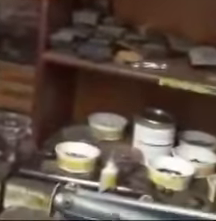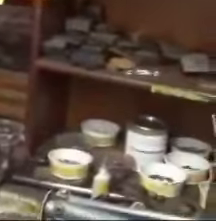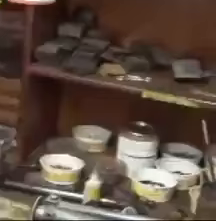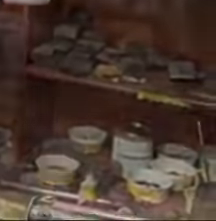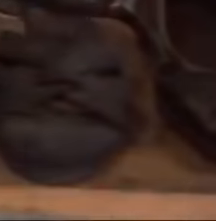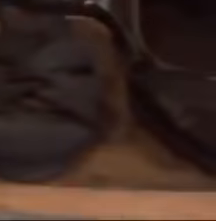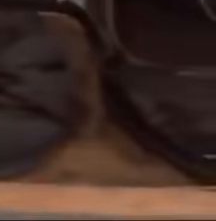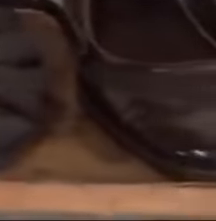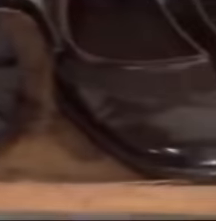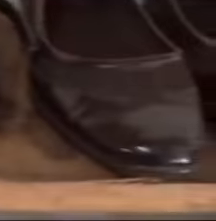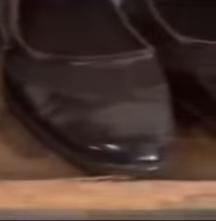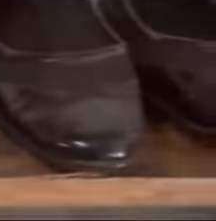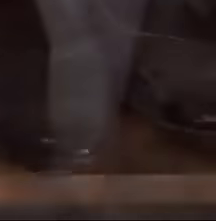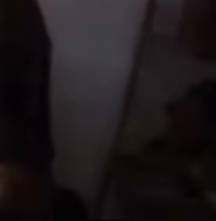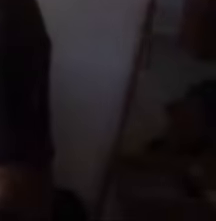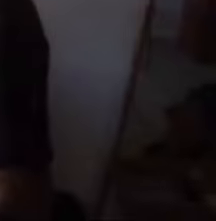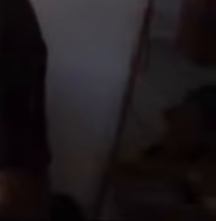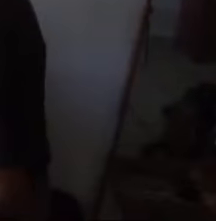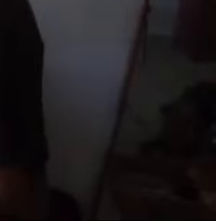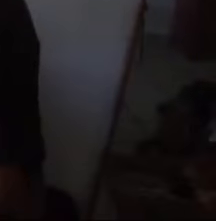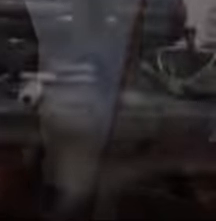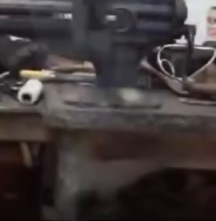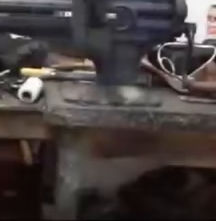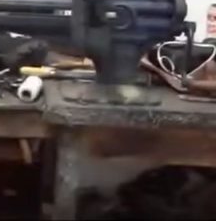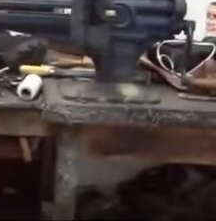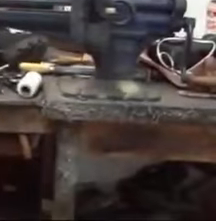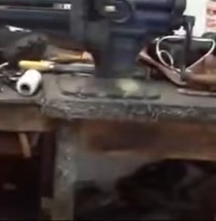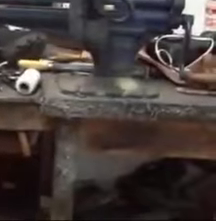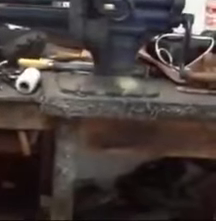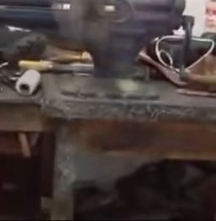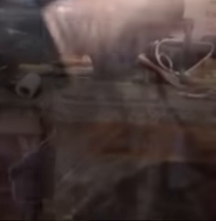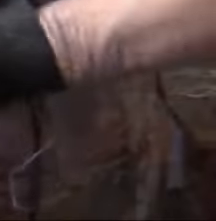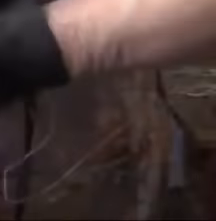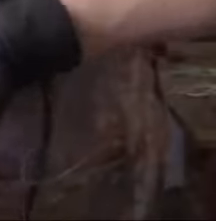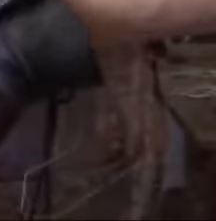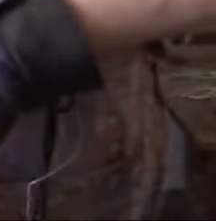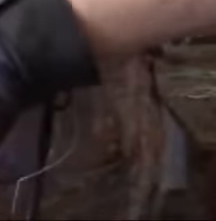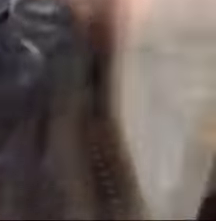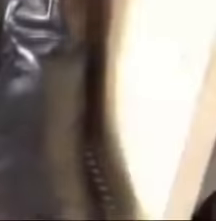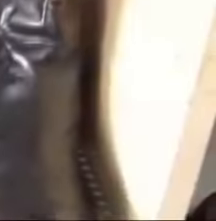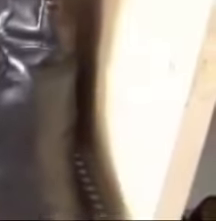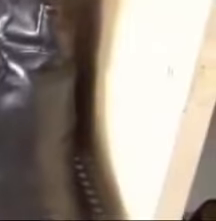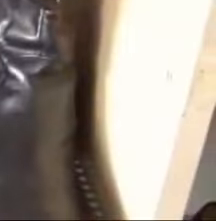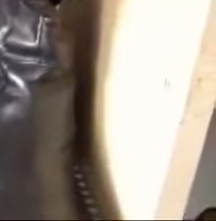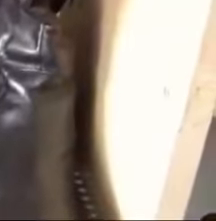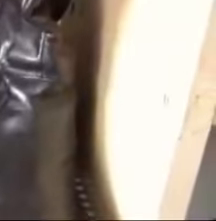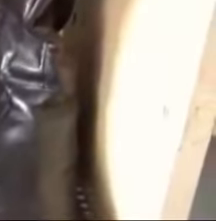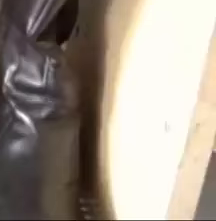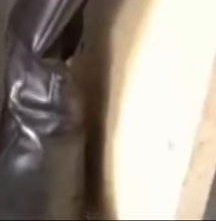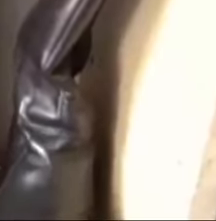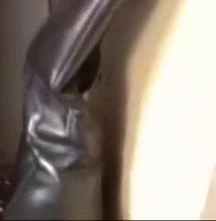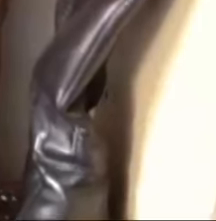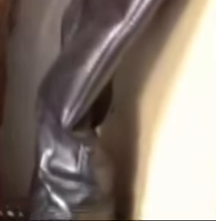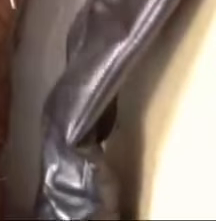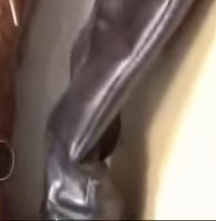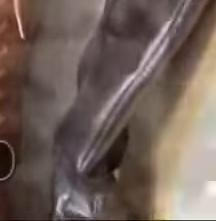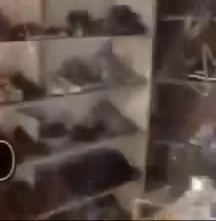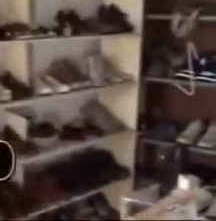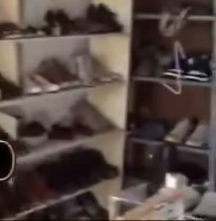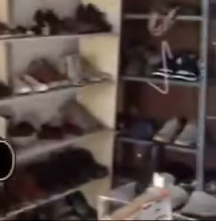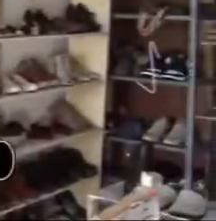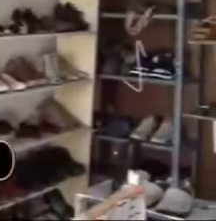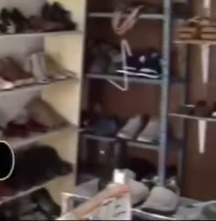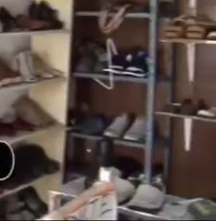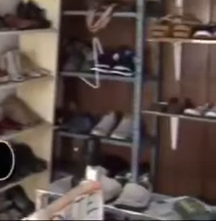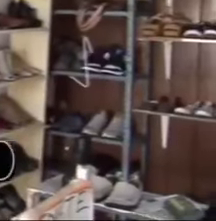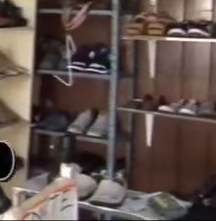pintura de zapato, costura de zapato, pintura de chamarra, suelas tractor, suelas Volga y tacones para zapato. Más